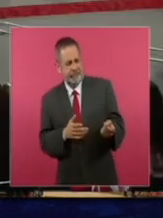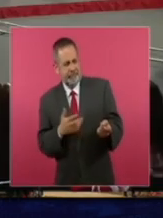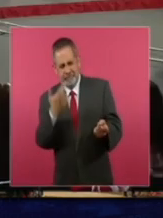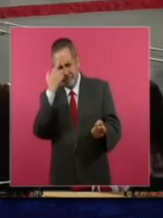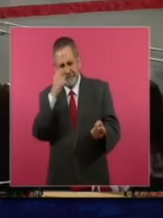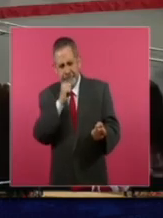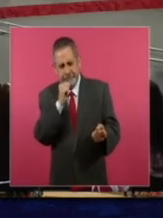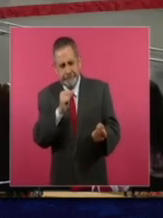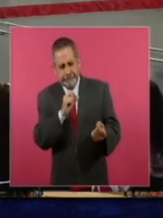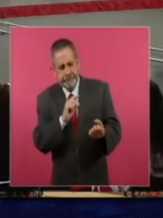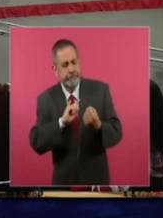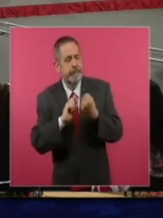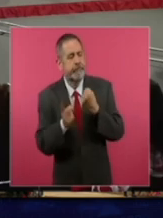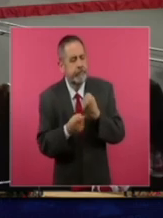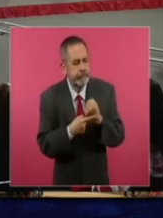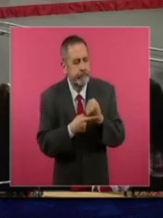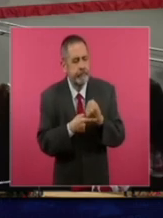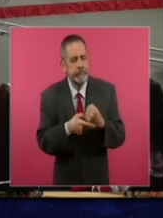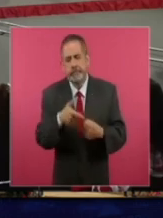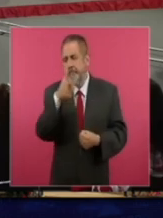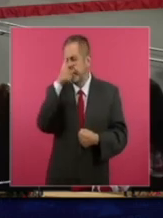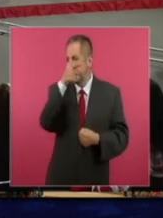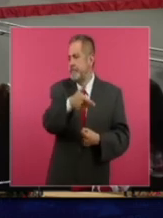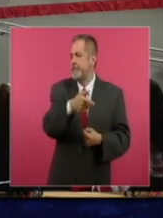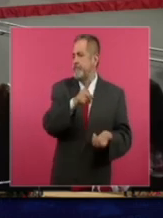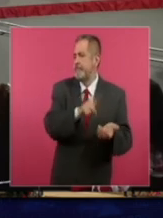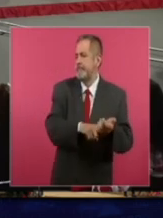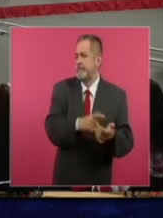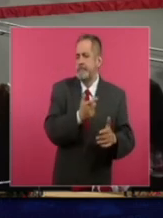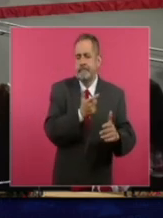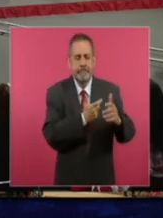lógico suena metálico.